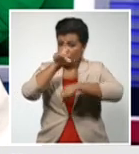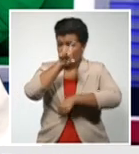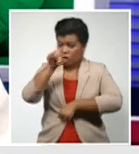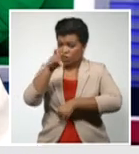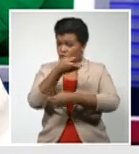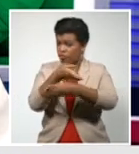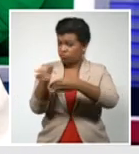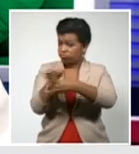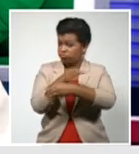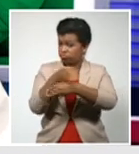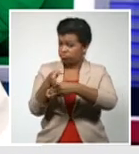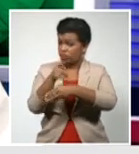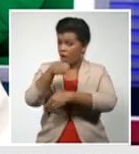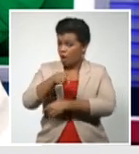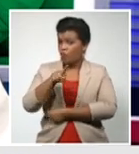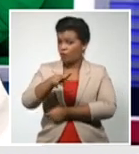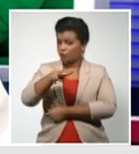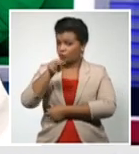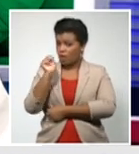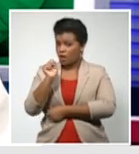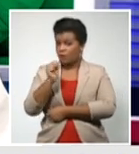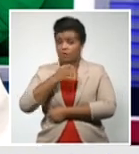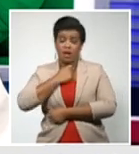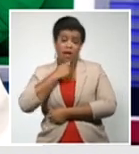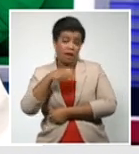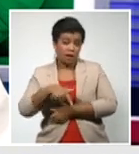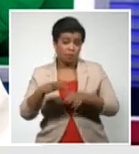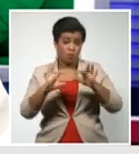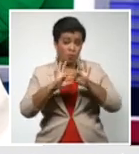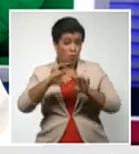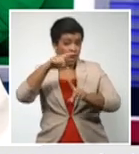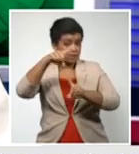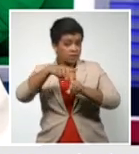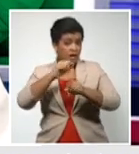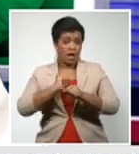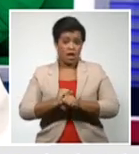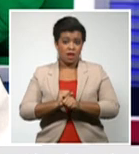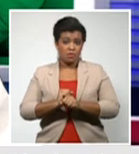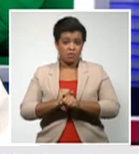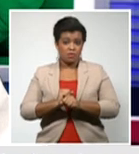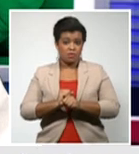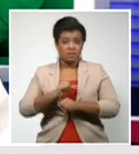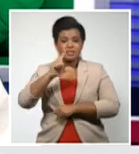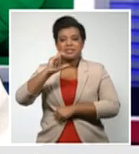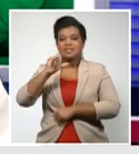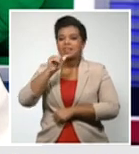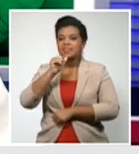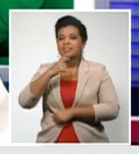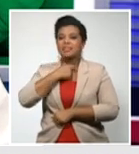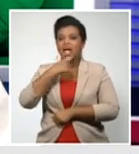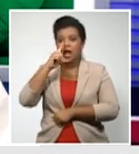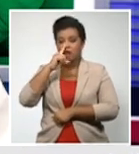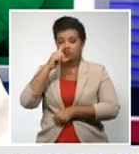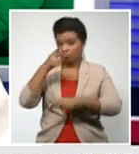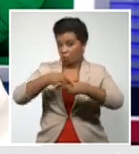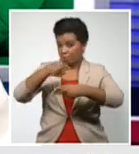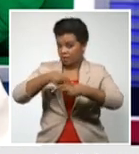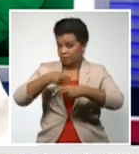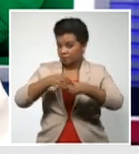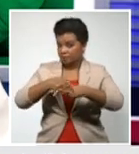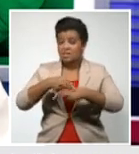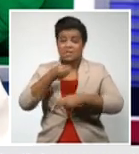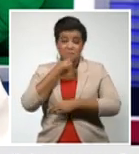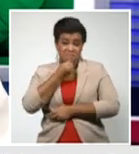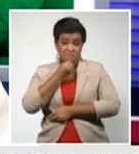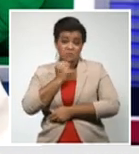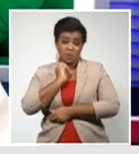nueva incorporación, como es Guantánamo, el CIDEN, que realmente permite ir